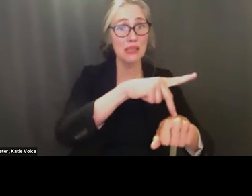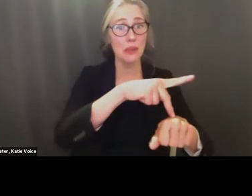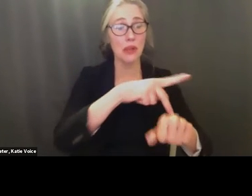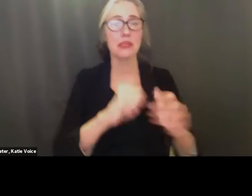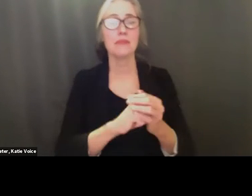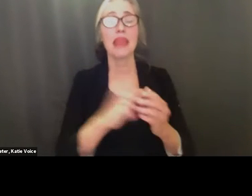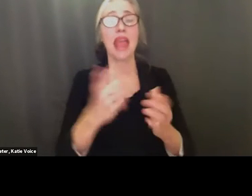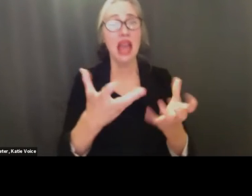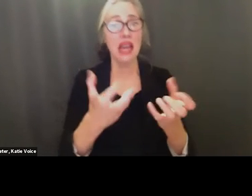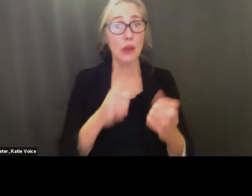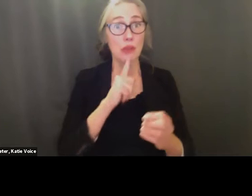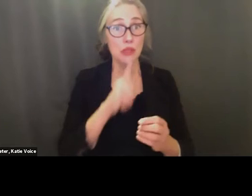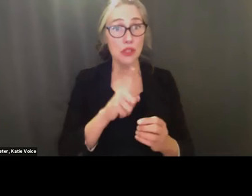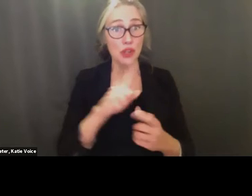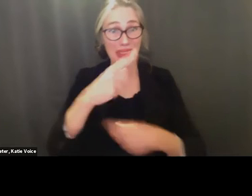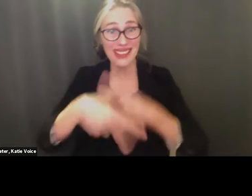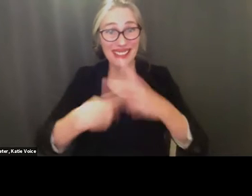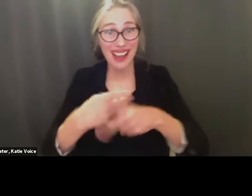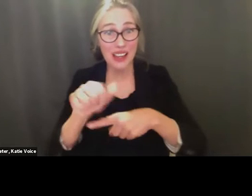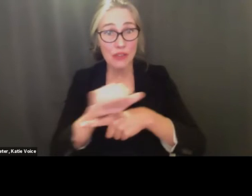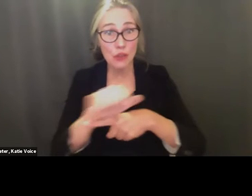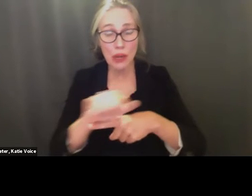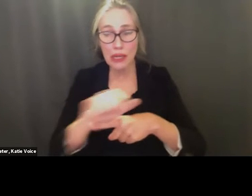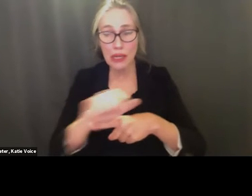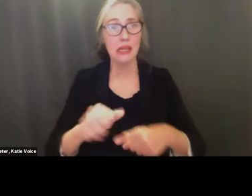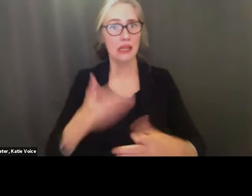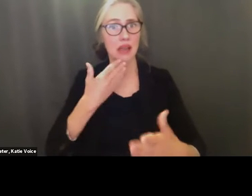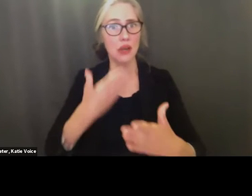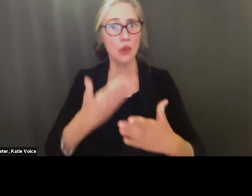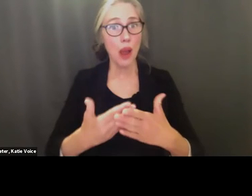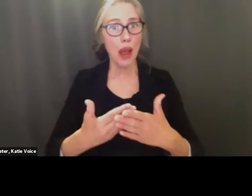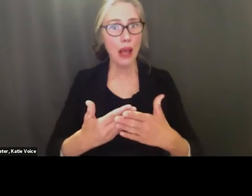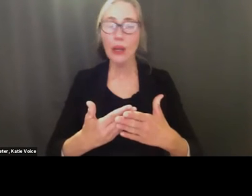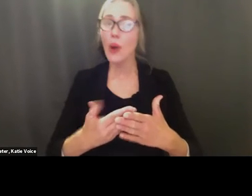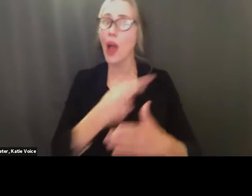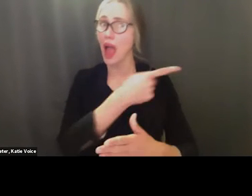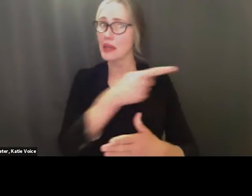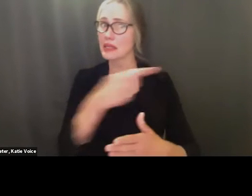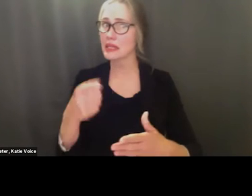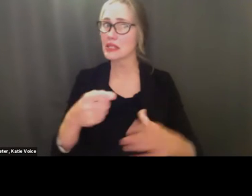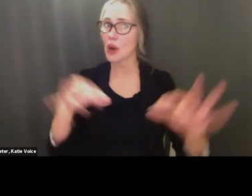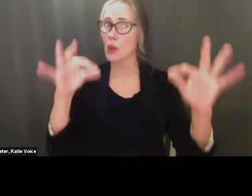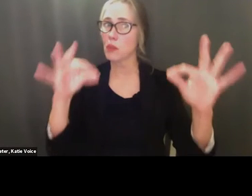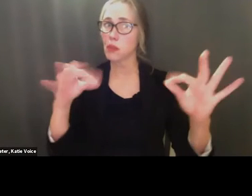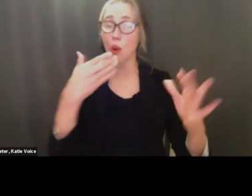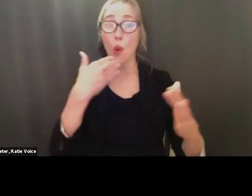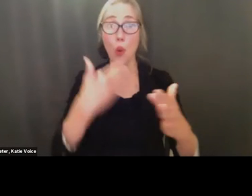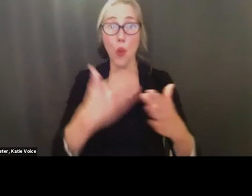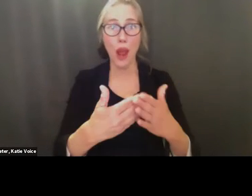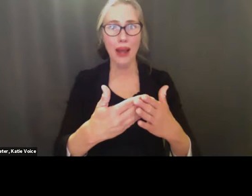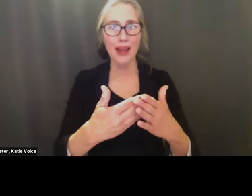de talleres que ustedes van a probar esta noche. Y cuando estos talleres se hacen bien,